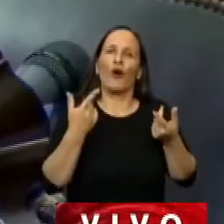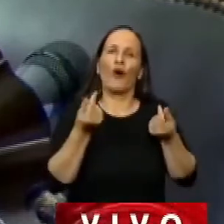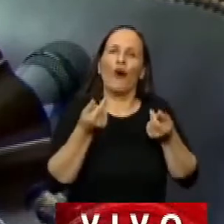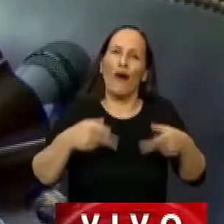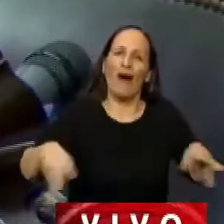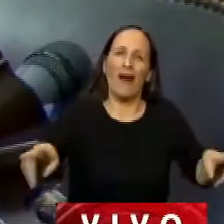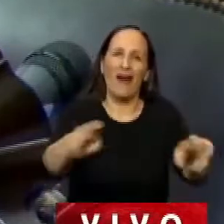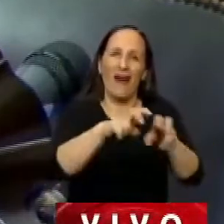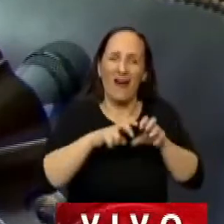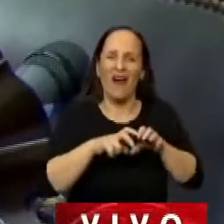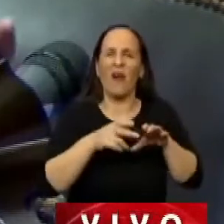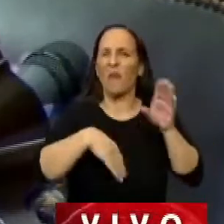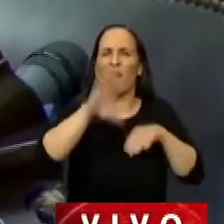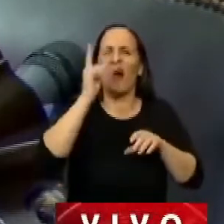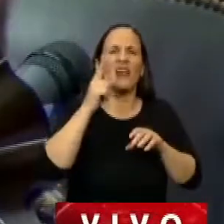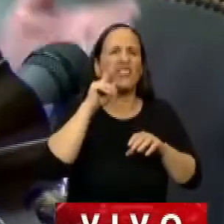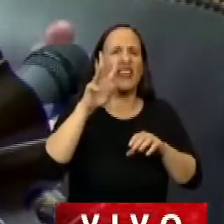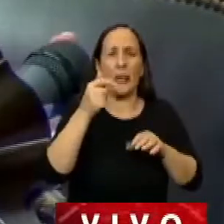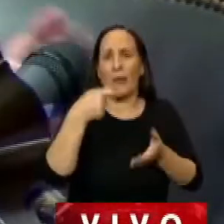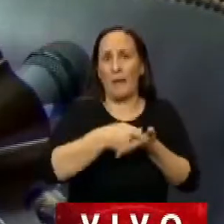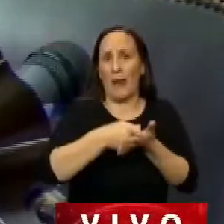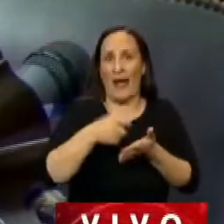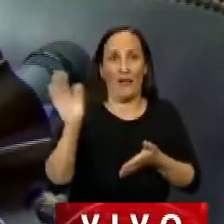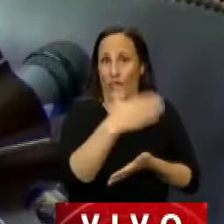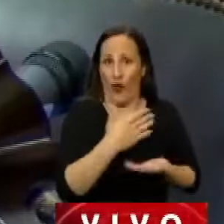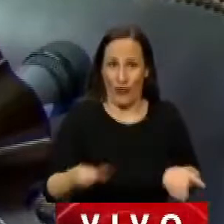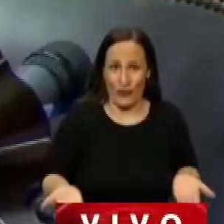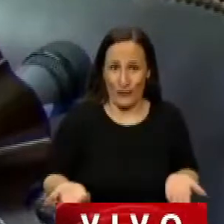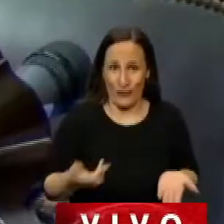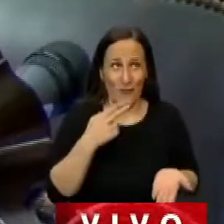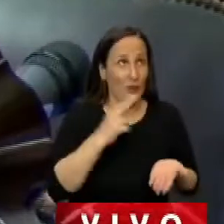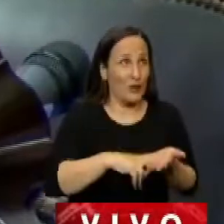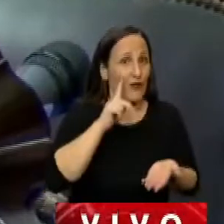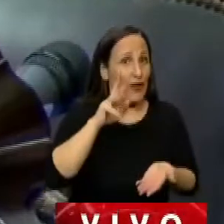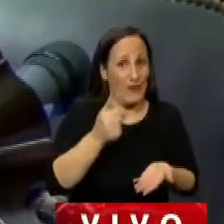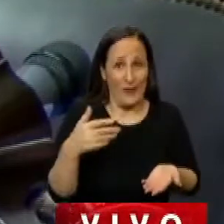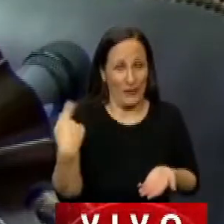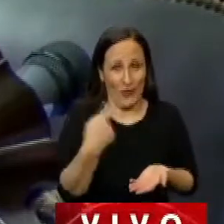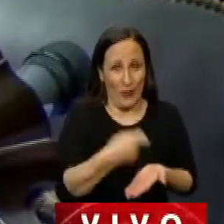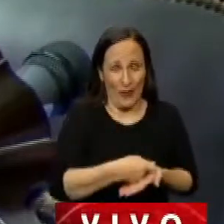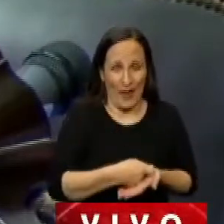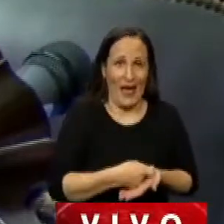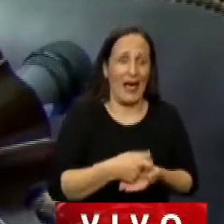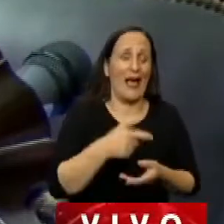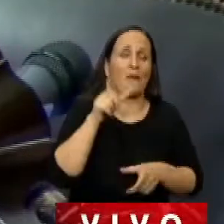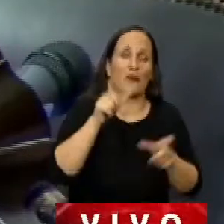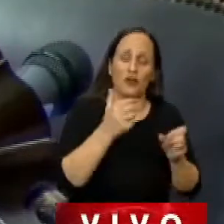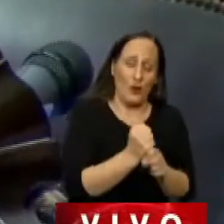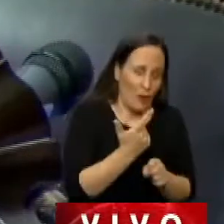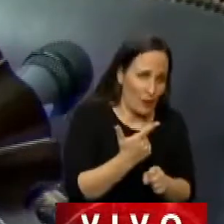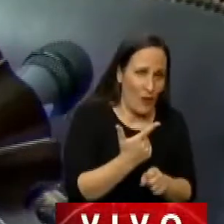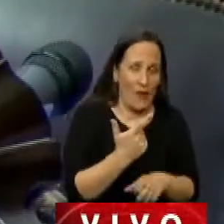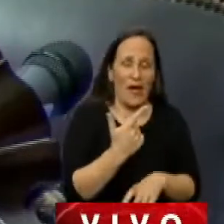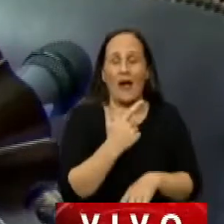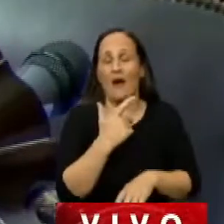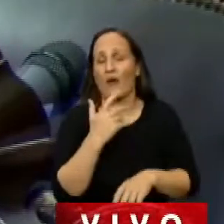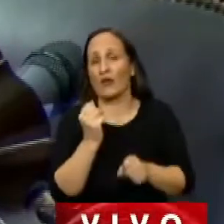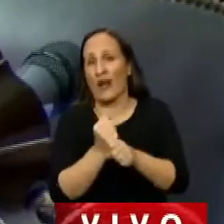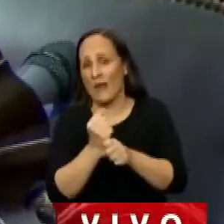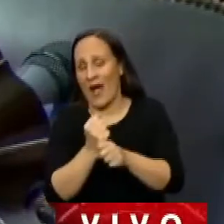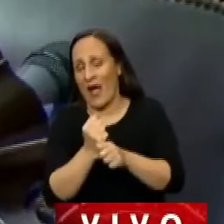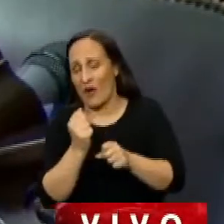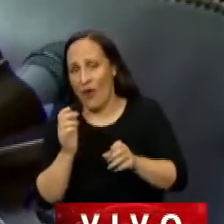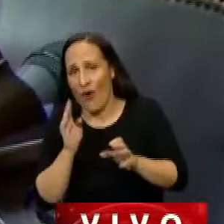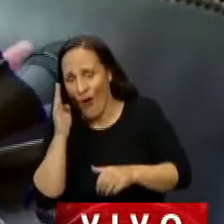nuestro país es del IVA, que pagan todos, los desocupados, los precarizados,